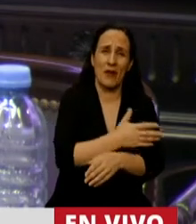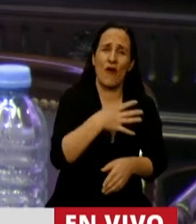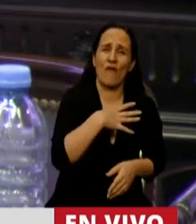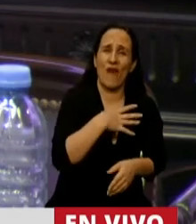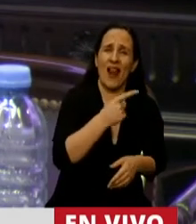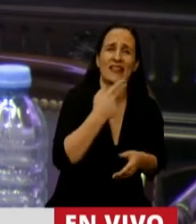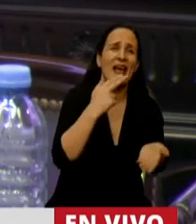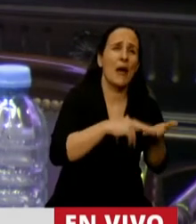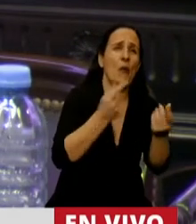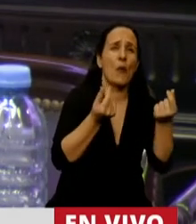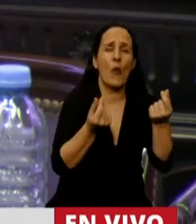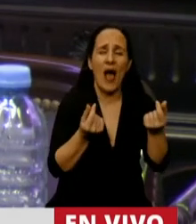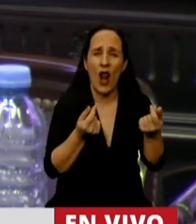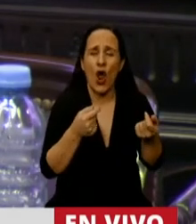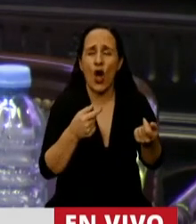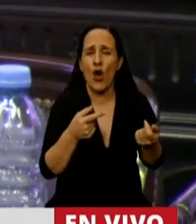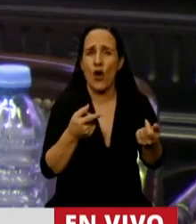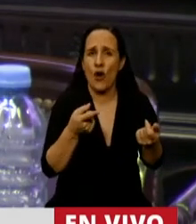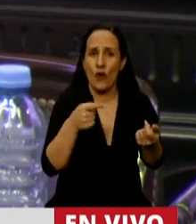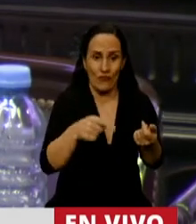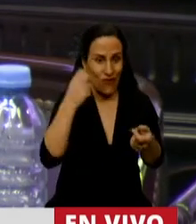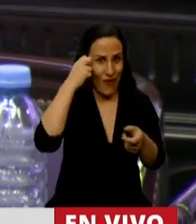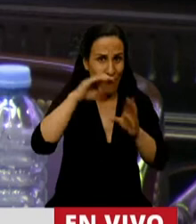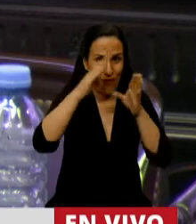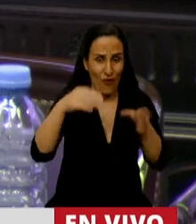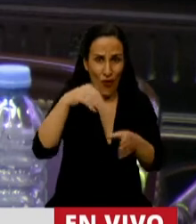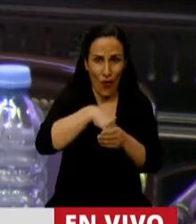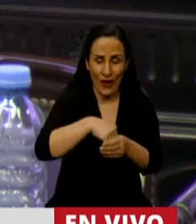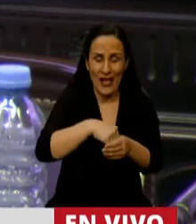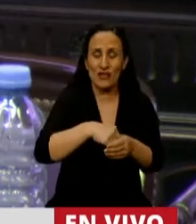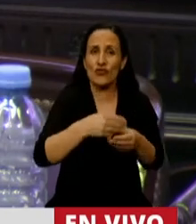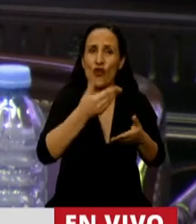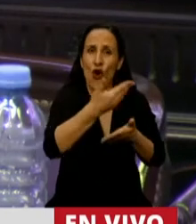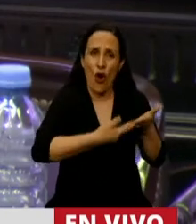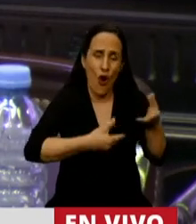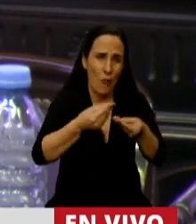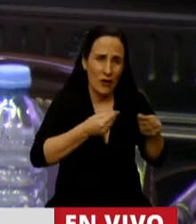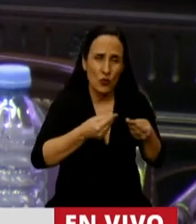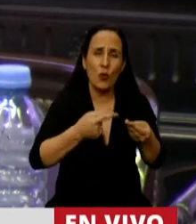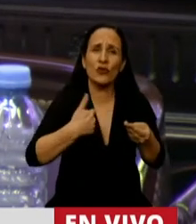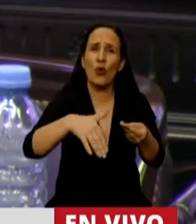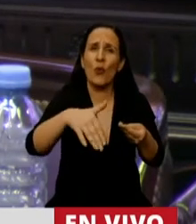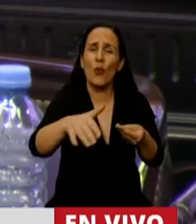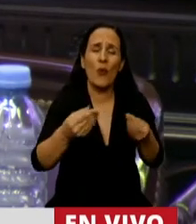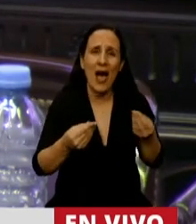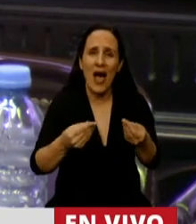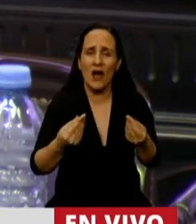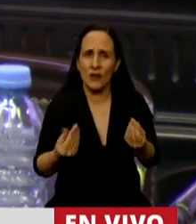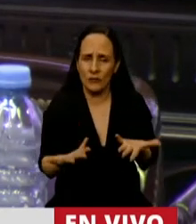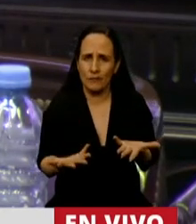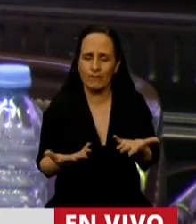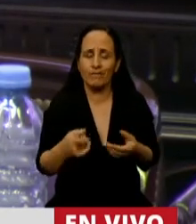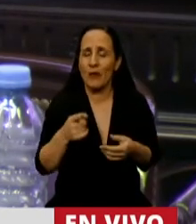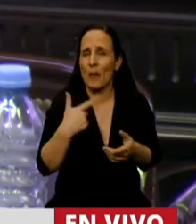ni debatir en este en este congreso y en este presupuesto los efectos fiscales que va a tener en el presupuesto nacional en